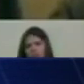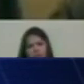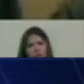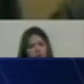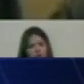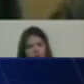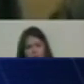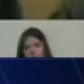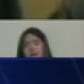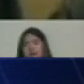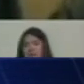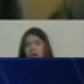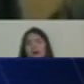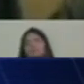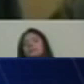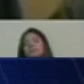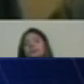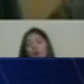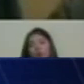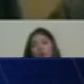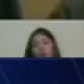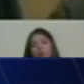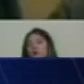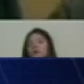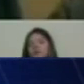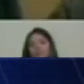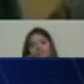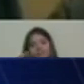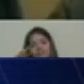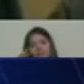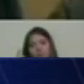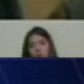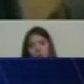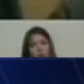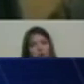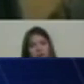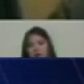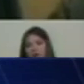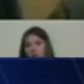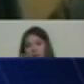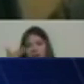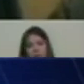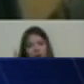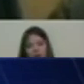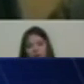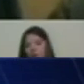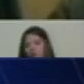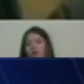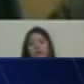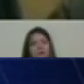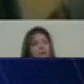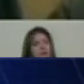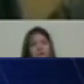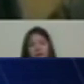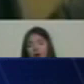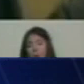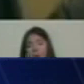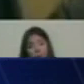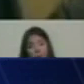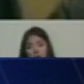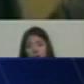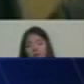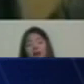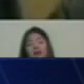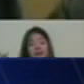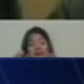economía, que incluye el contrabando de extracción, la manipulación del precio internacional del petróleo, el férreo ataque a su moneda, la perforación